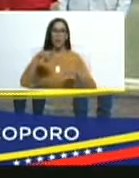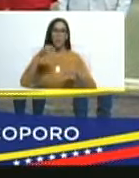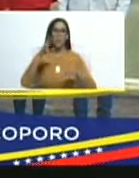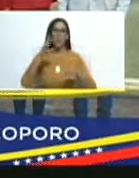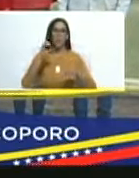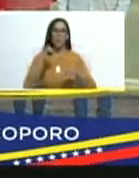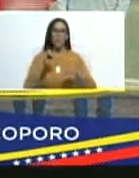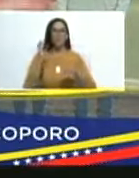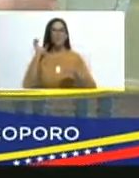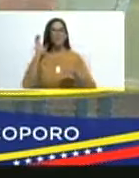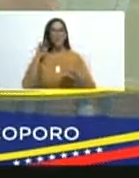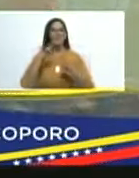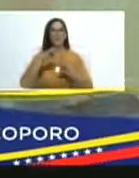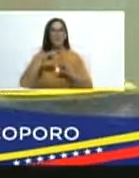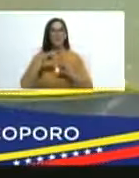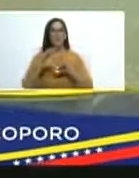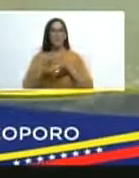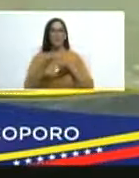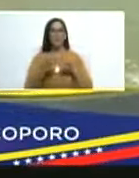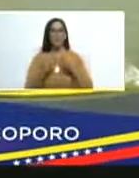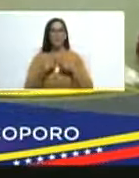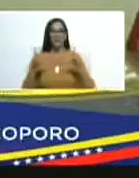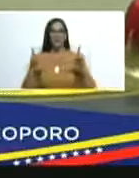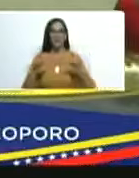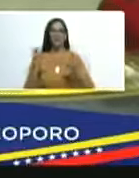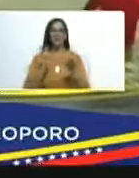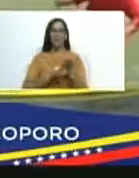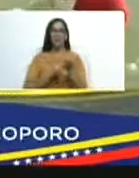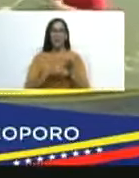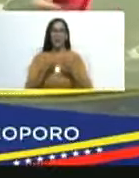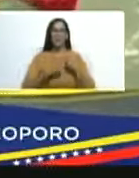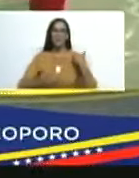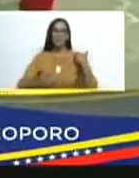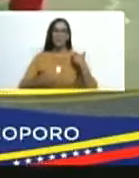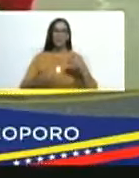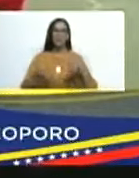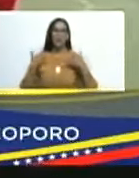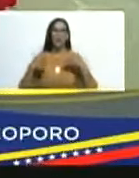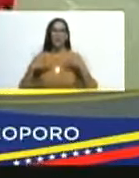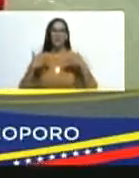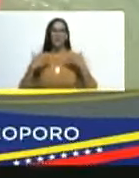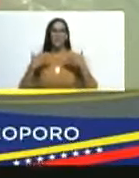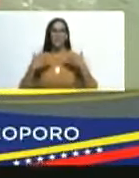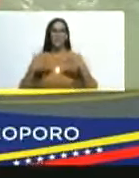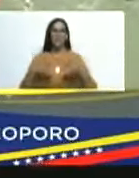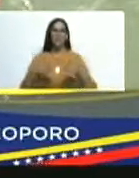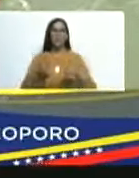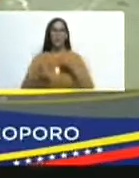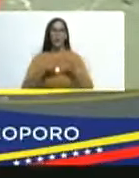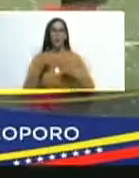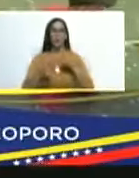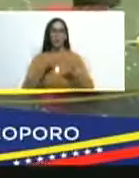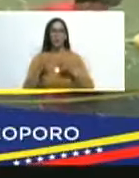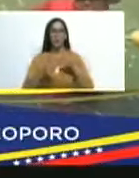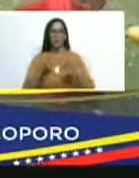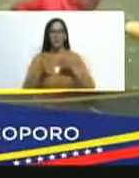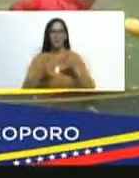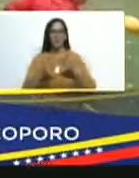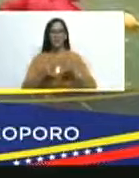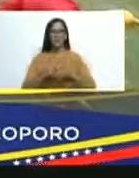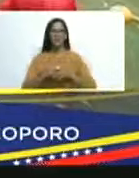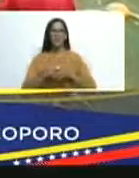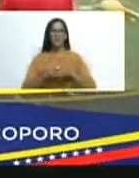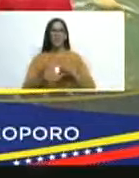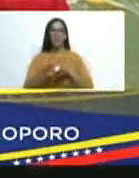Táchira, municipio Libertador. De verdad, presidente, contenta y alegre con los productores del